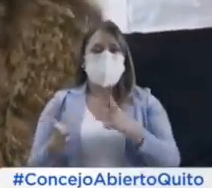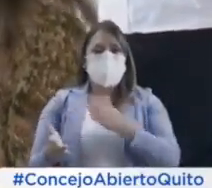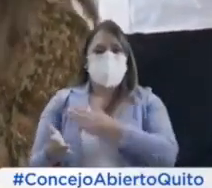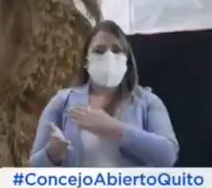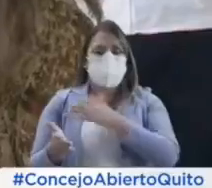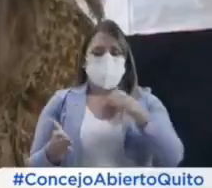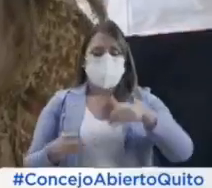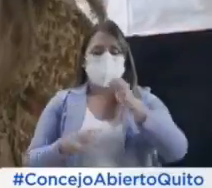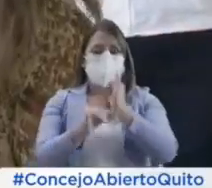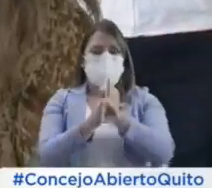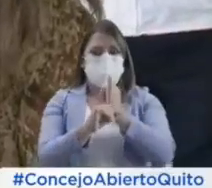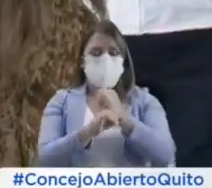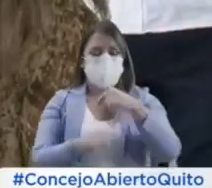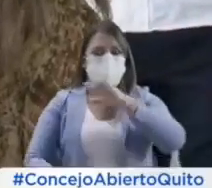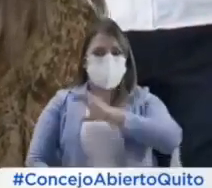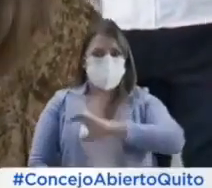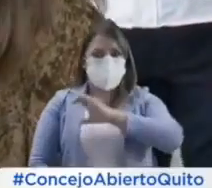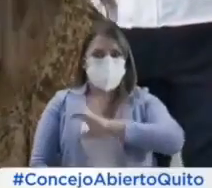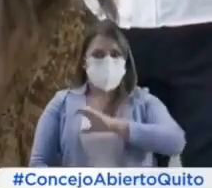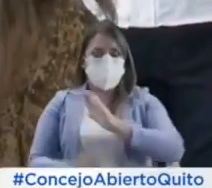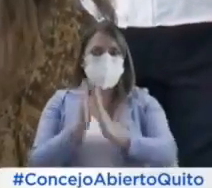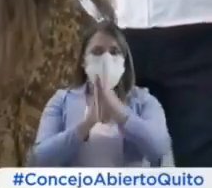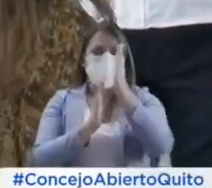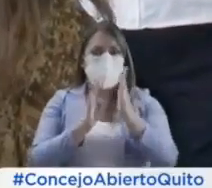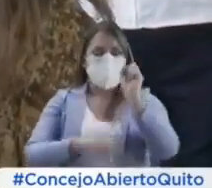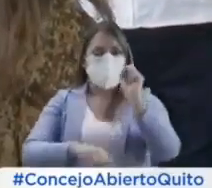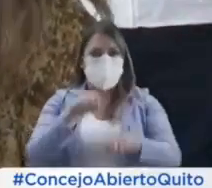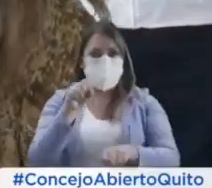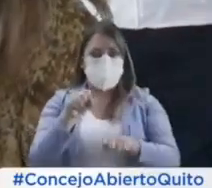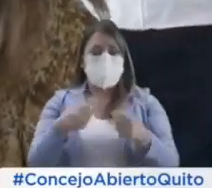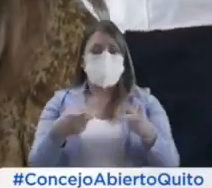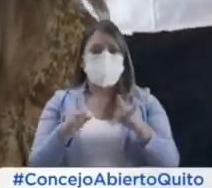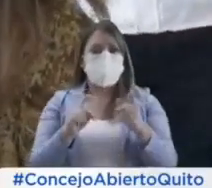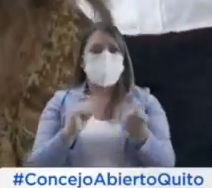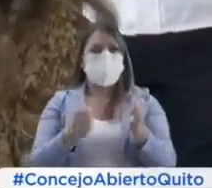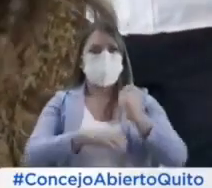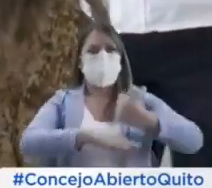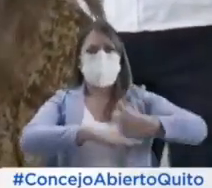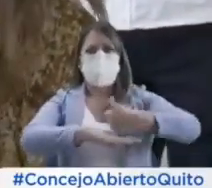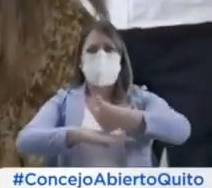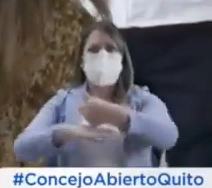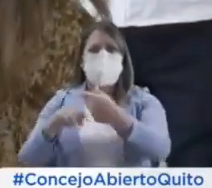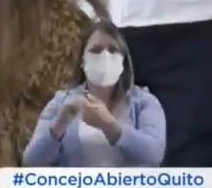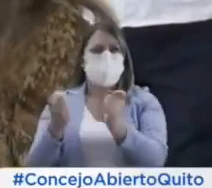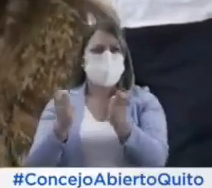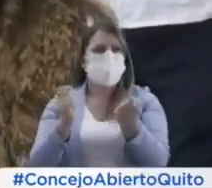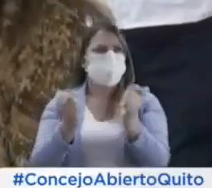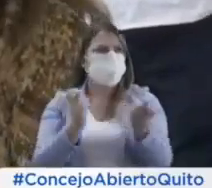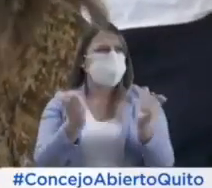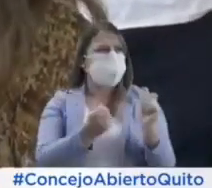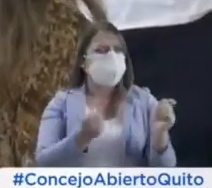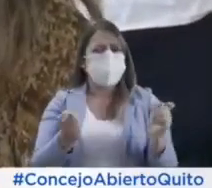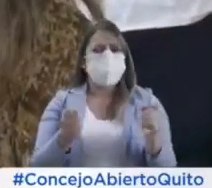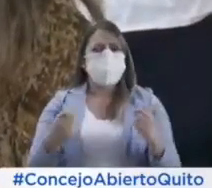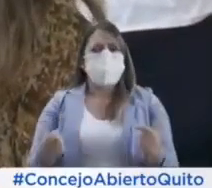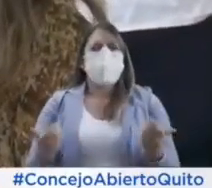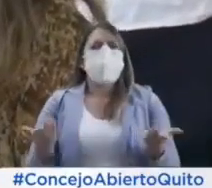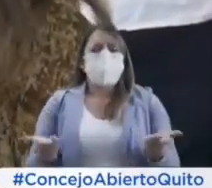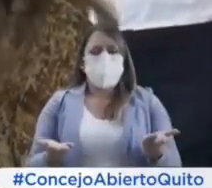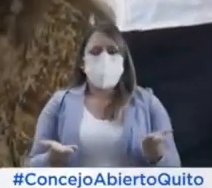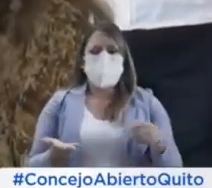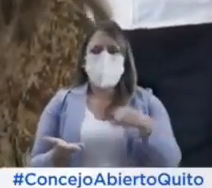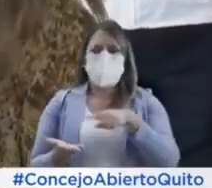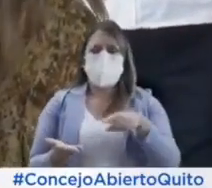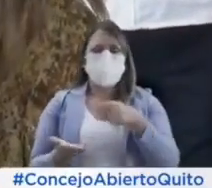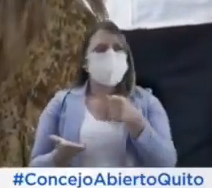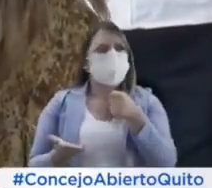la institución municipal. Varios cambios de autoridades, la forma de enfrentar mediáticamente los problemas